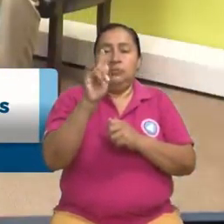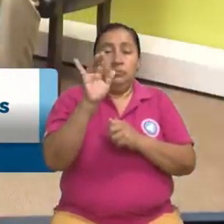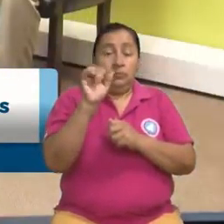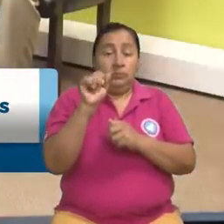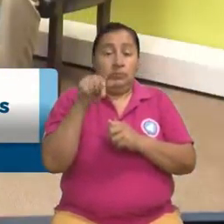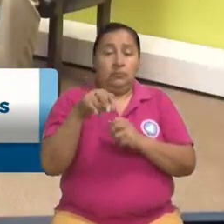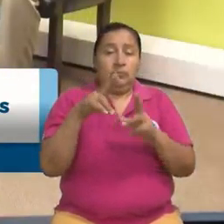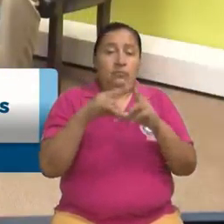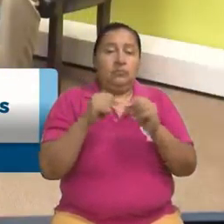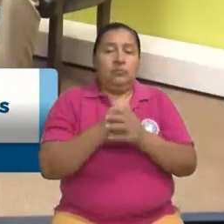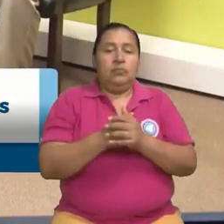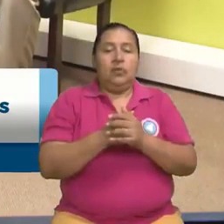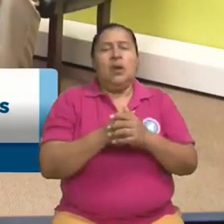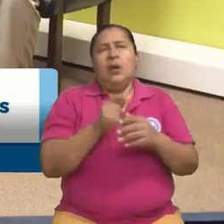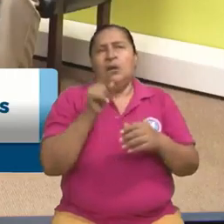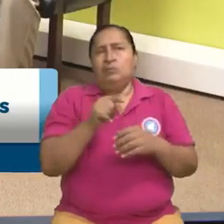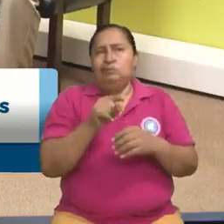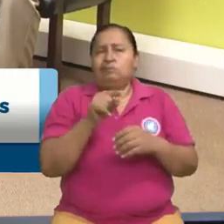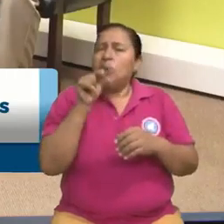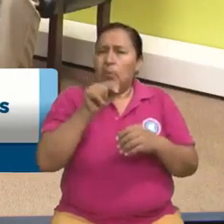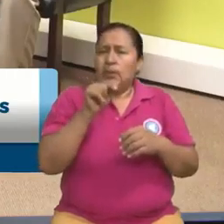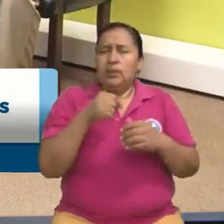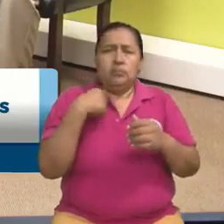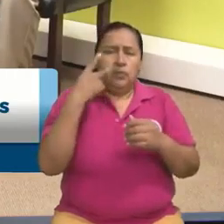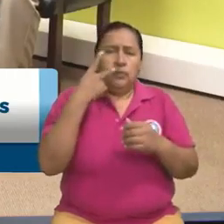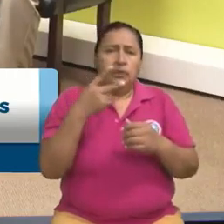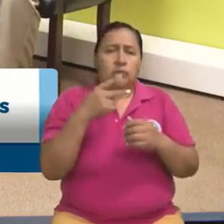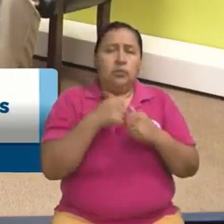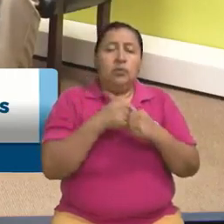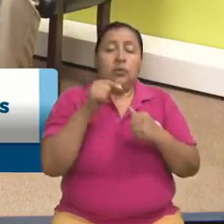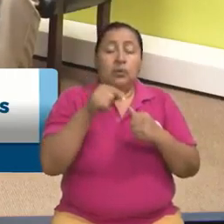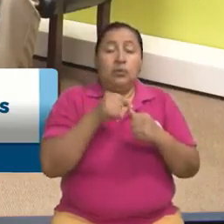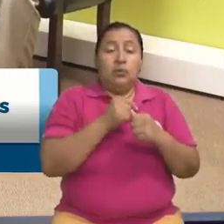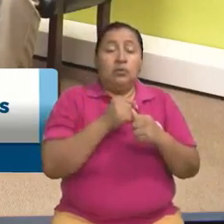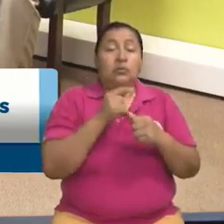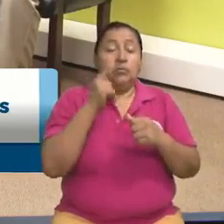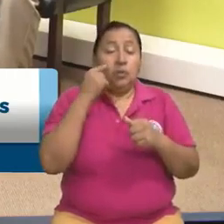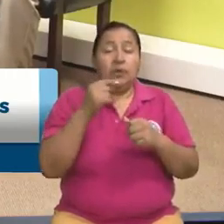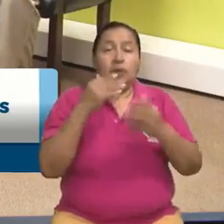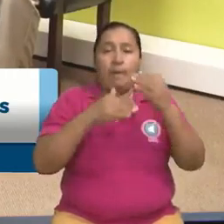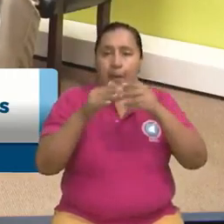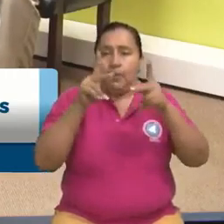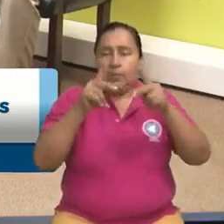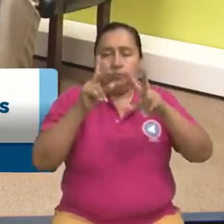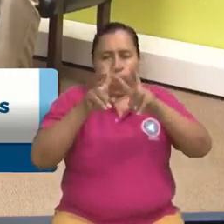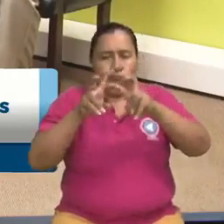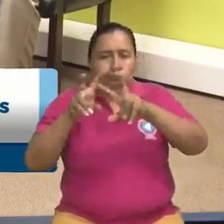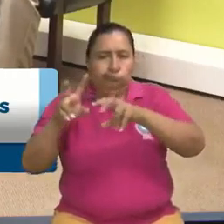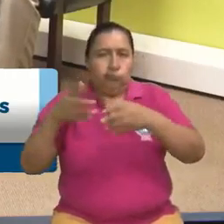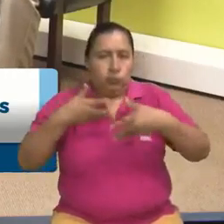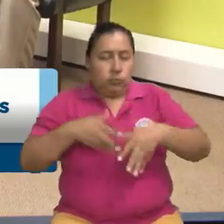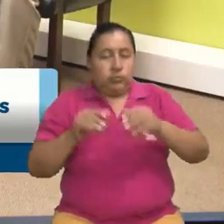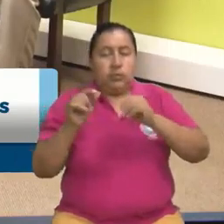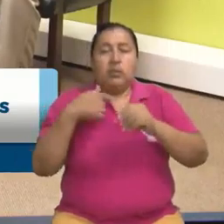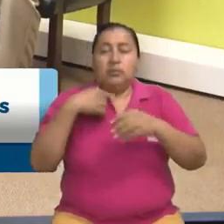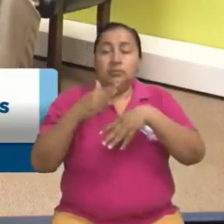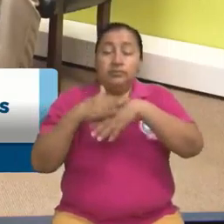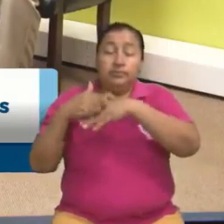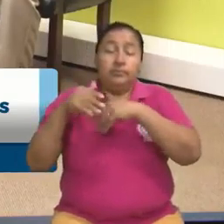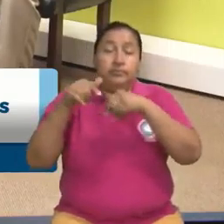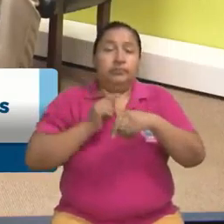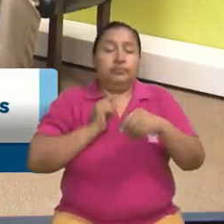Actualmente pues hemos visto... Como le digo, por el aumento del tamizaje que tenemos y la referencia, pues también